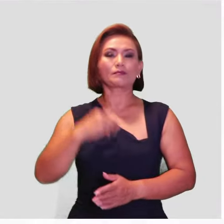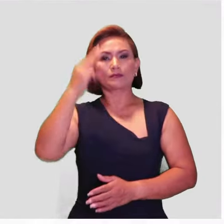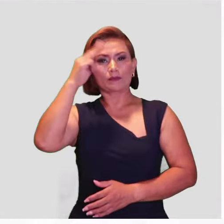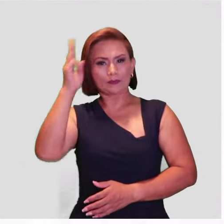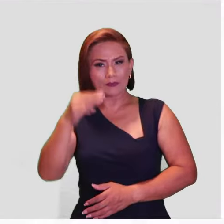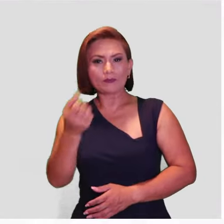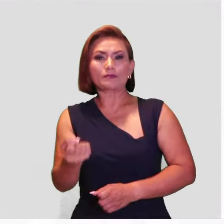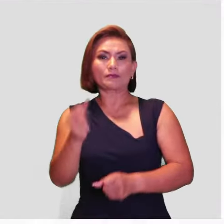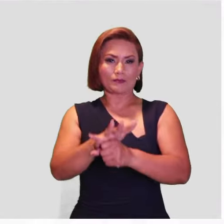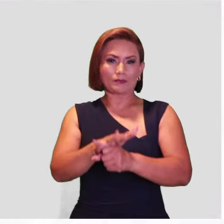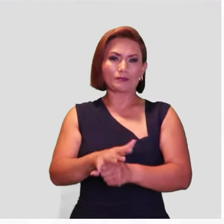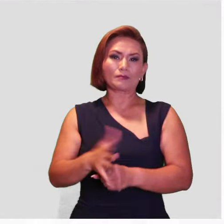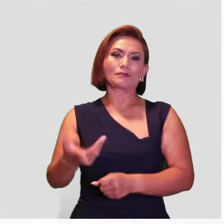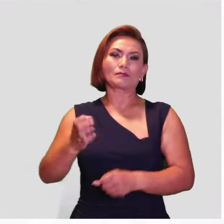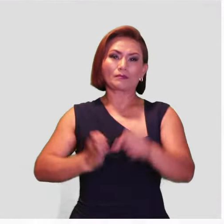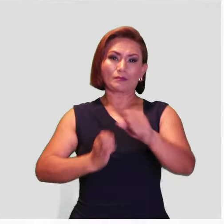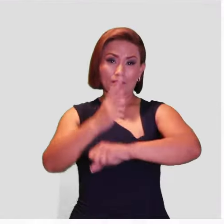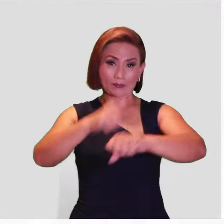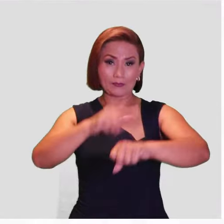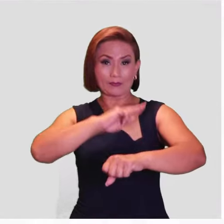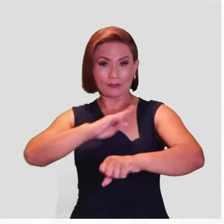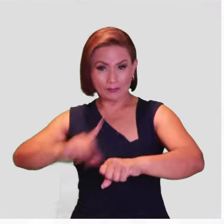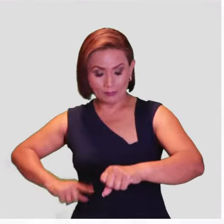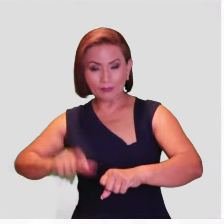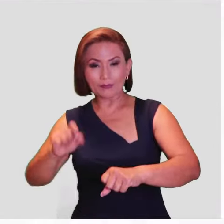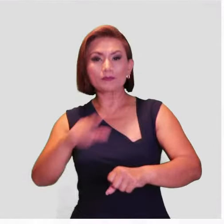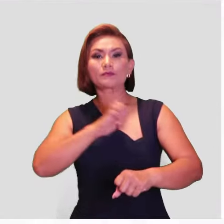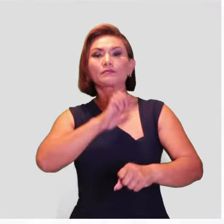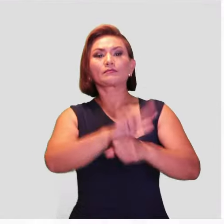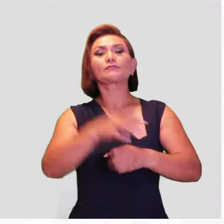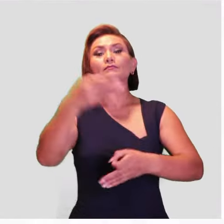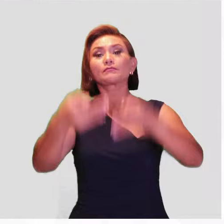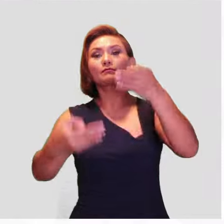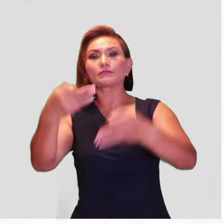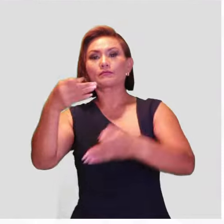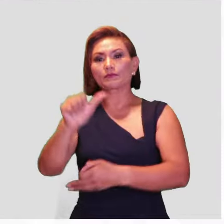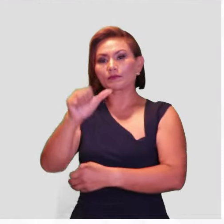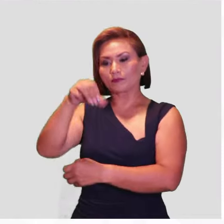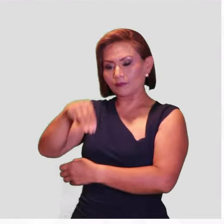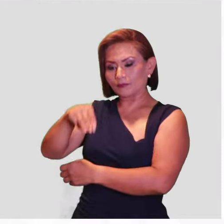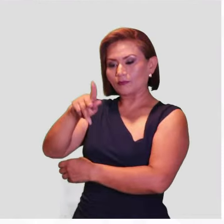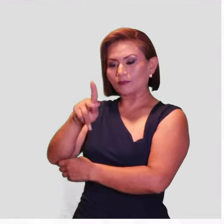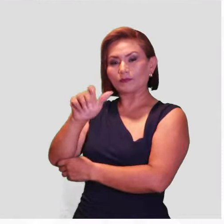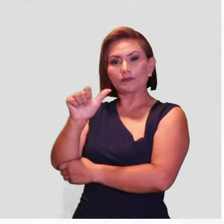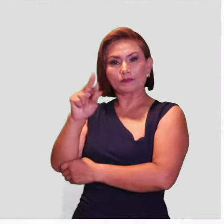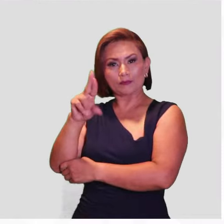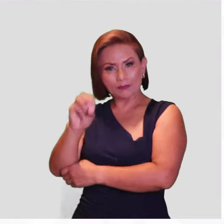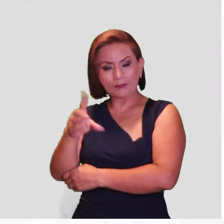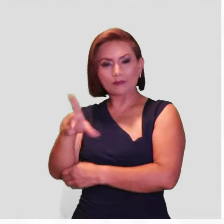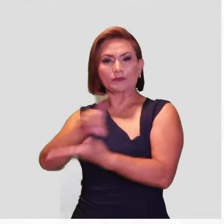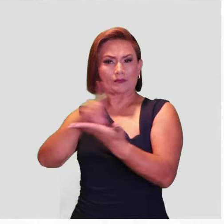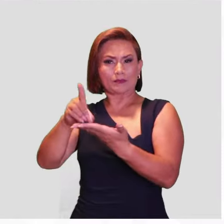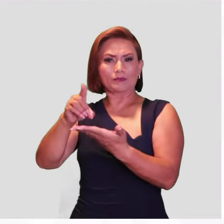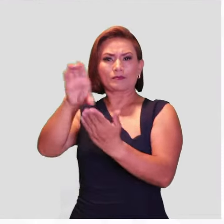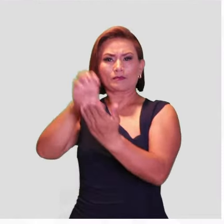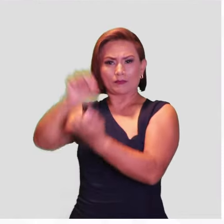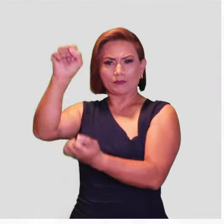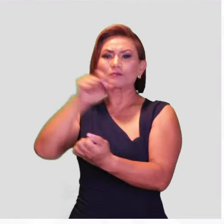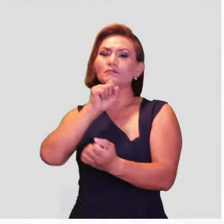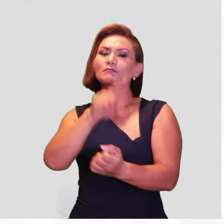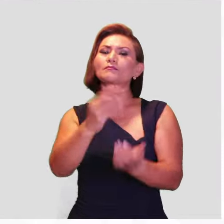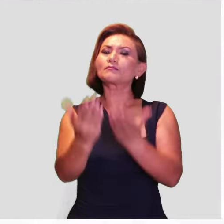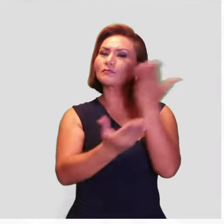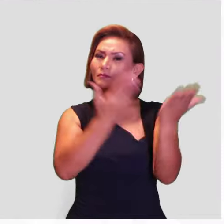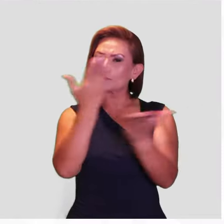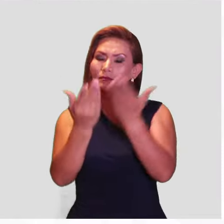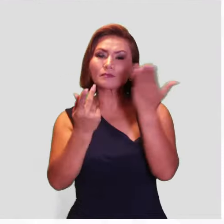en administración pública estatal y municipal y una especialidad en juicio de amparo y derecho constitucional, así como estudios en políticas públicas